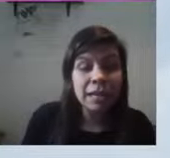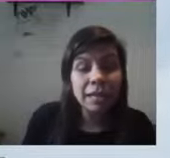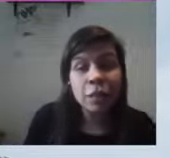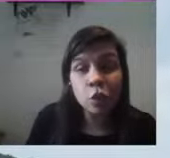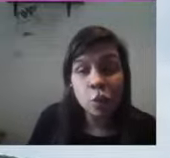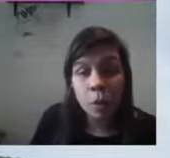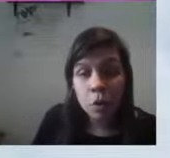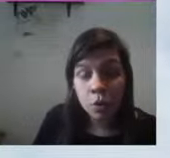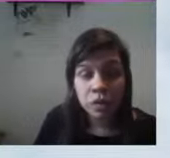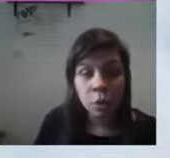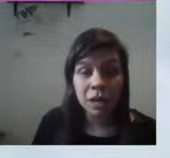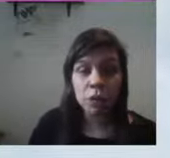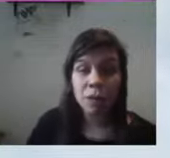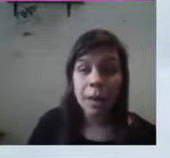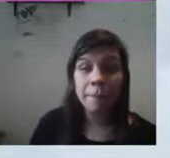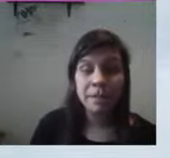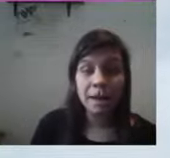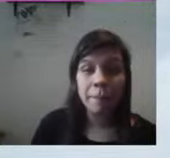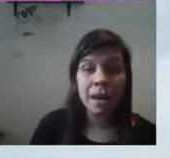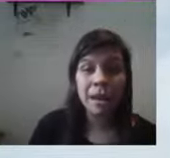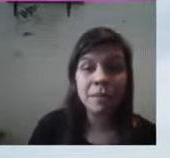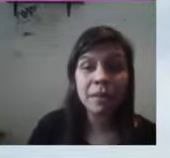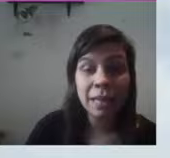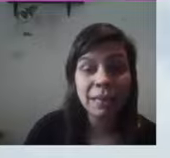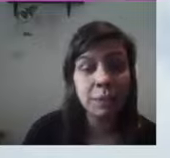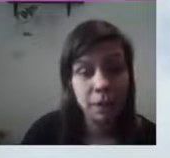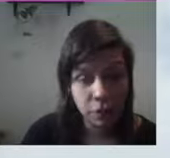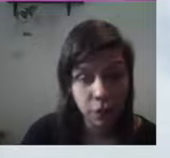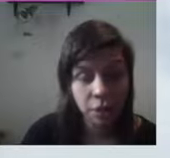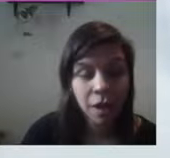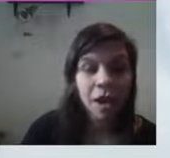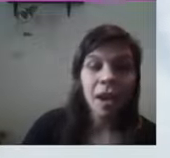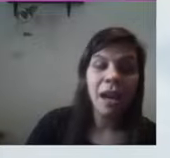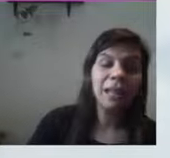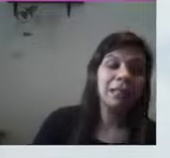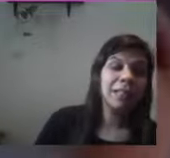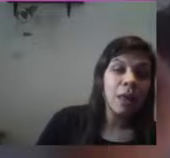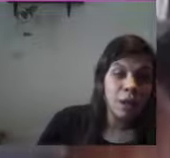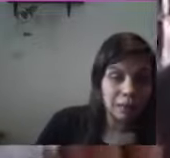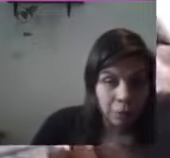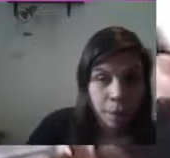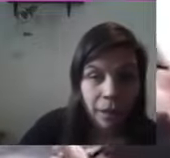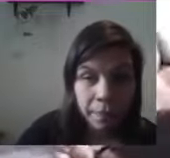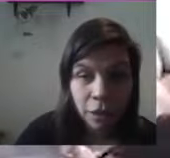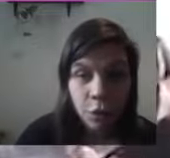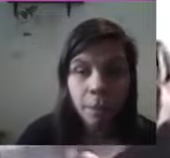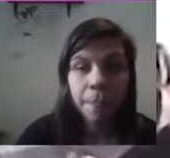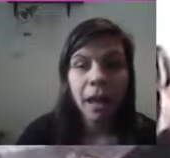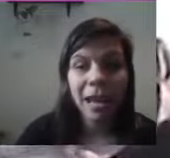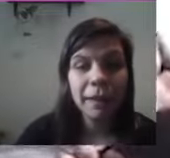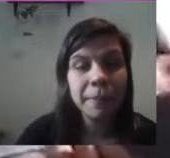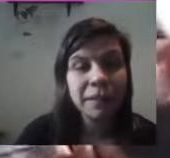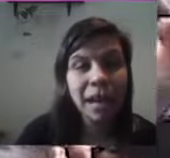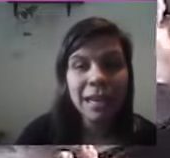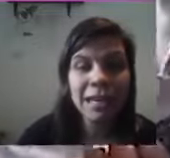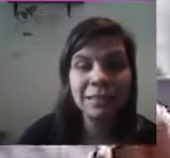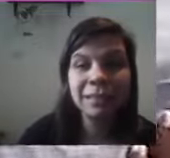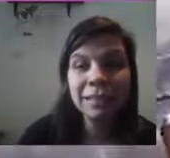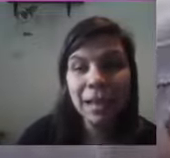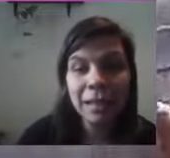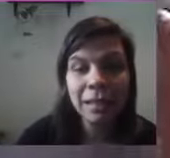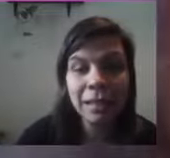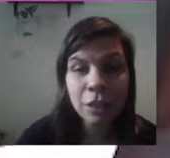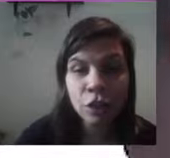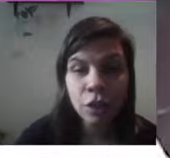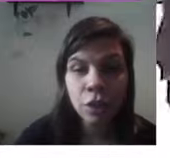Interamericana de Derechos Humanos y su Relatoría Especial para la Libertad de Expresión han instado al Estado panameño a respetar y